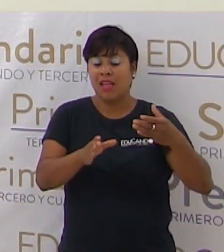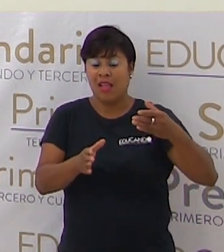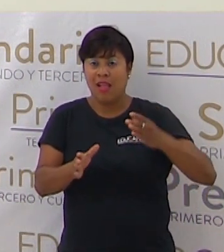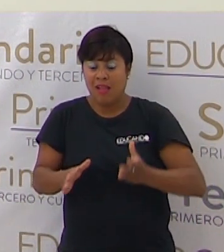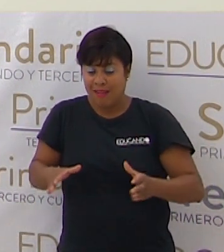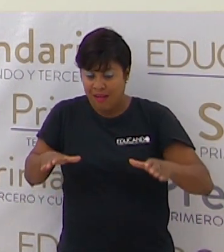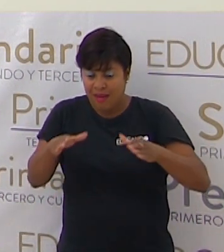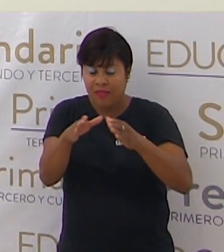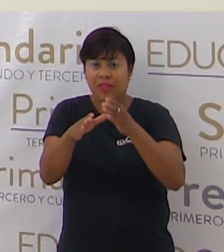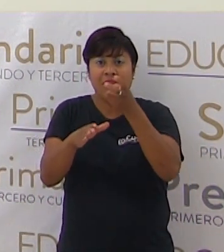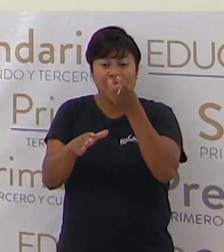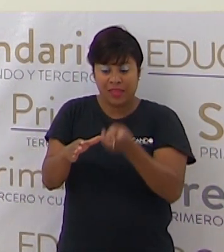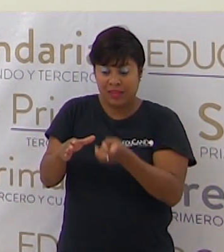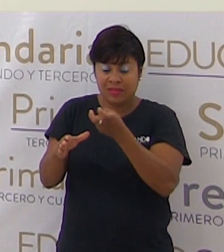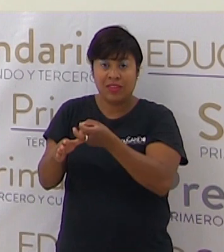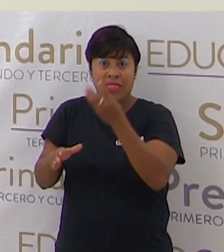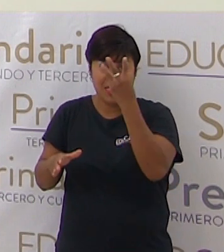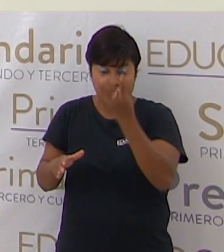estos?